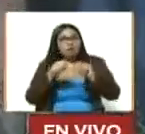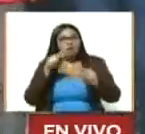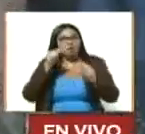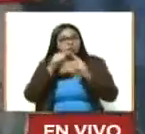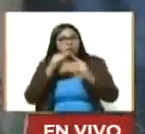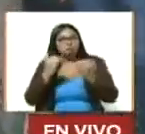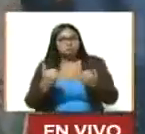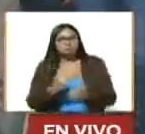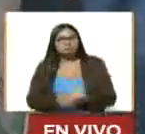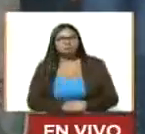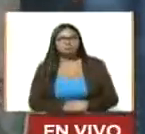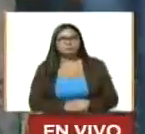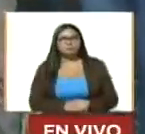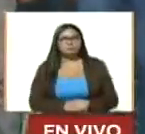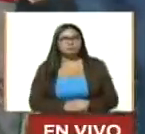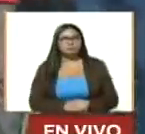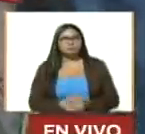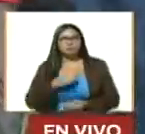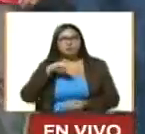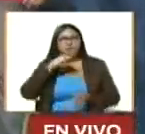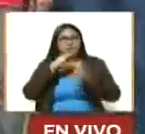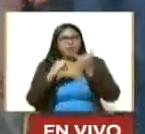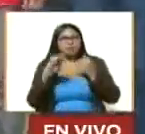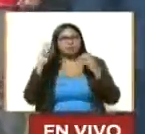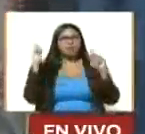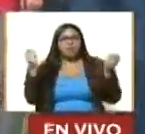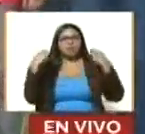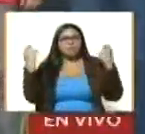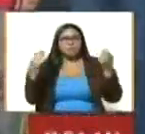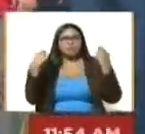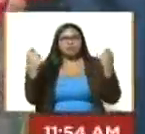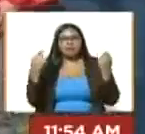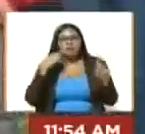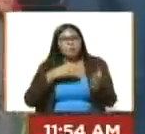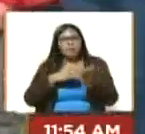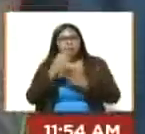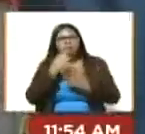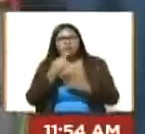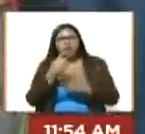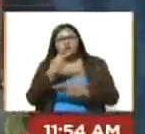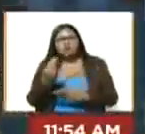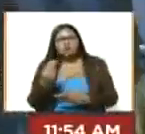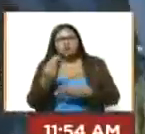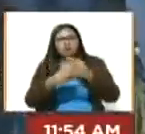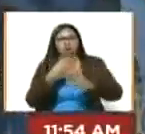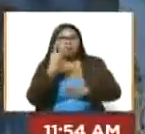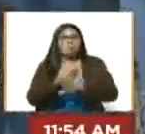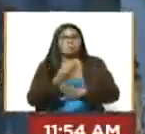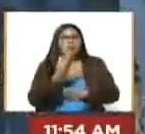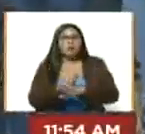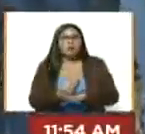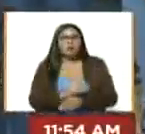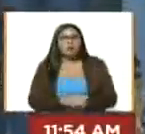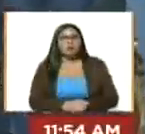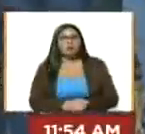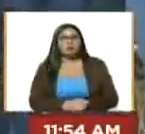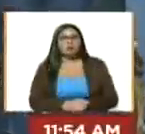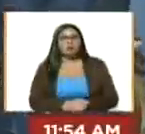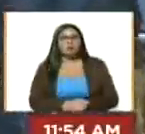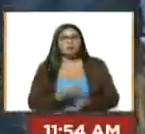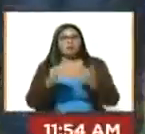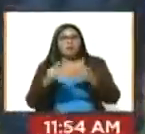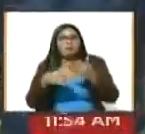Monagas marcó el final de la campaña. Y el comandante dijo, lo que no sea como Monagas, vayan